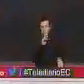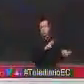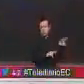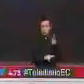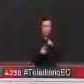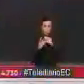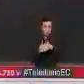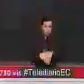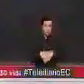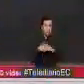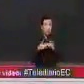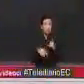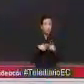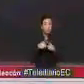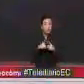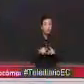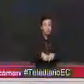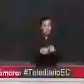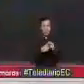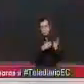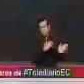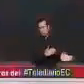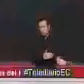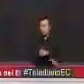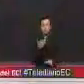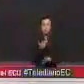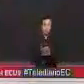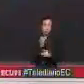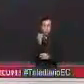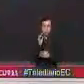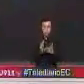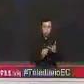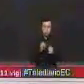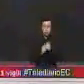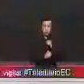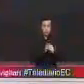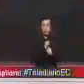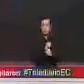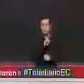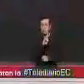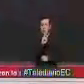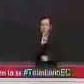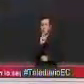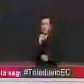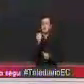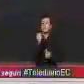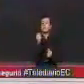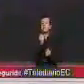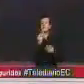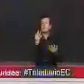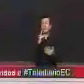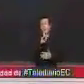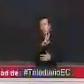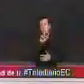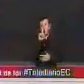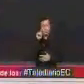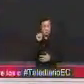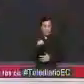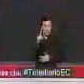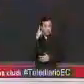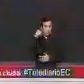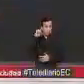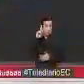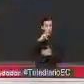este proyecto de normativa para iniciar el tratamiento de la proforma presupuestaria del 2020, cuyo monto supera los 31 mil millones